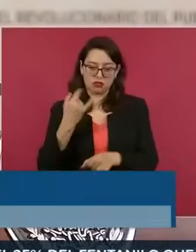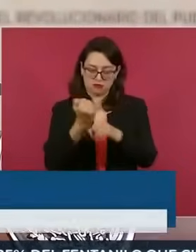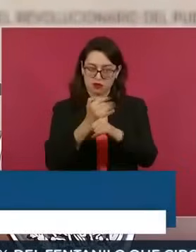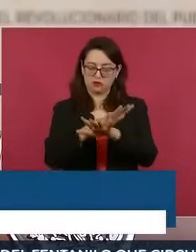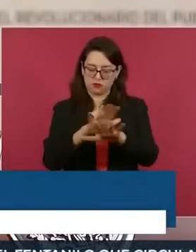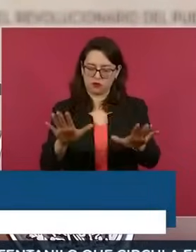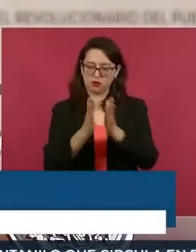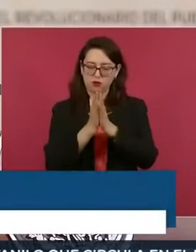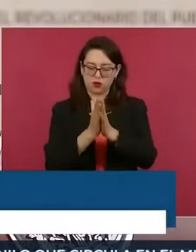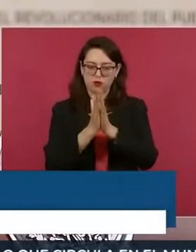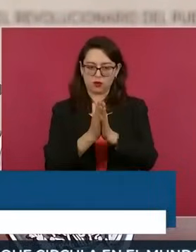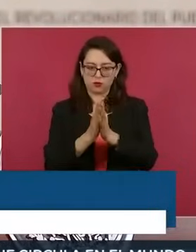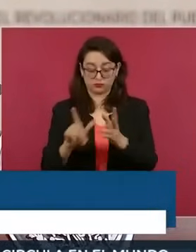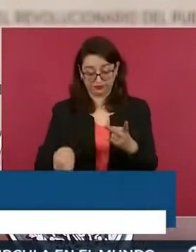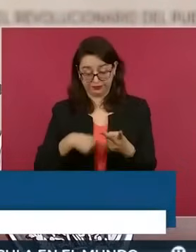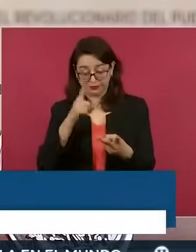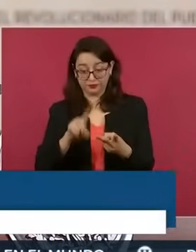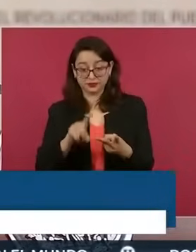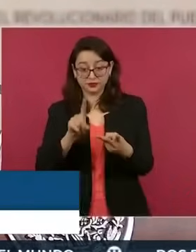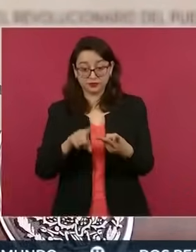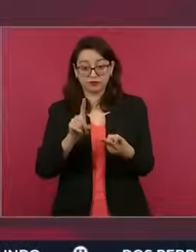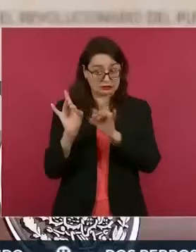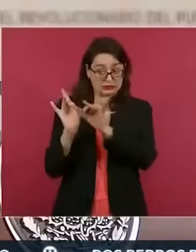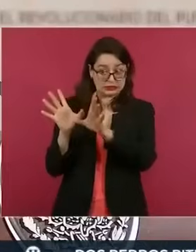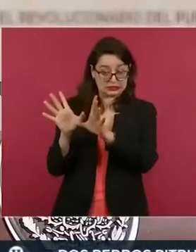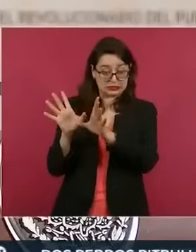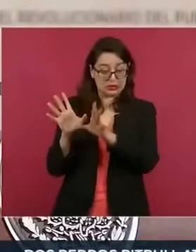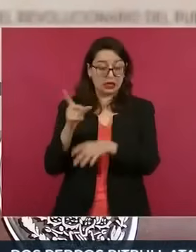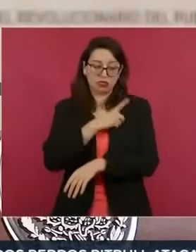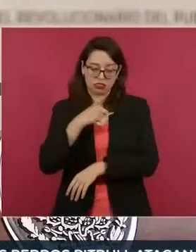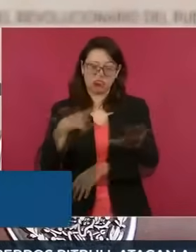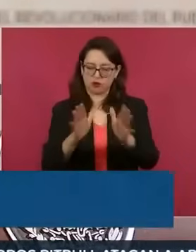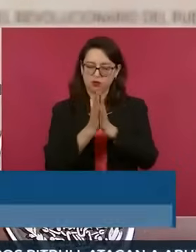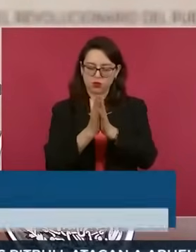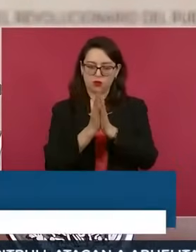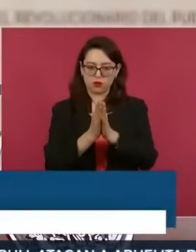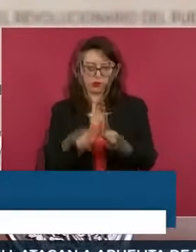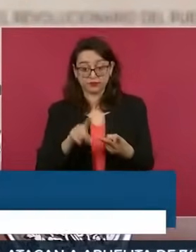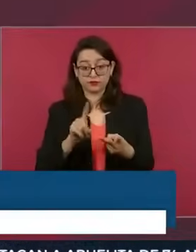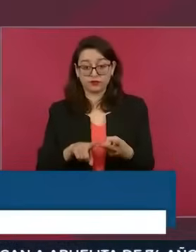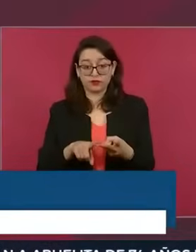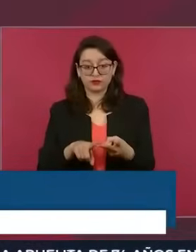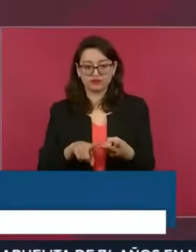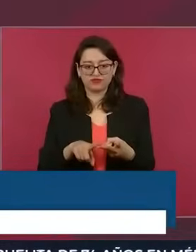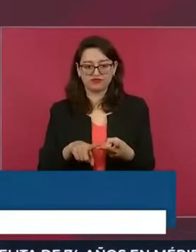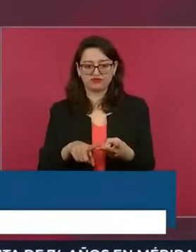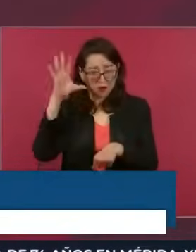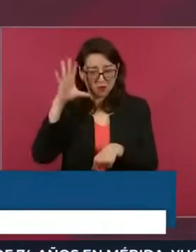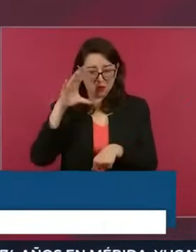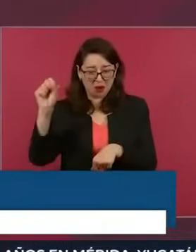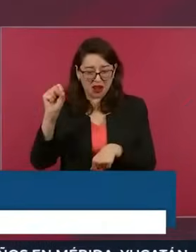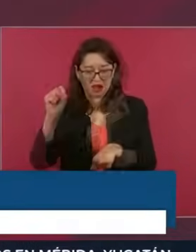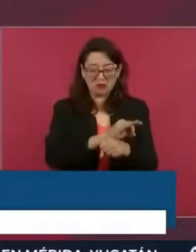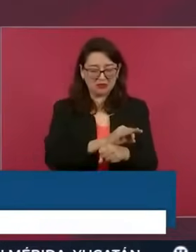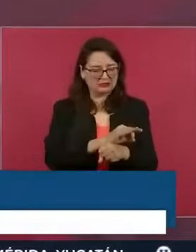del fiscal de Morelos, así lo dijo esta mañana. Es muy lamentable lo de la protección al procurador de Morelos,